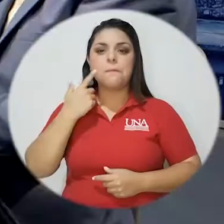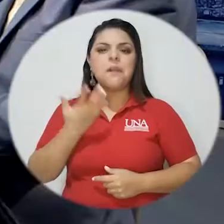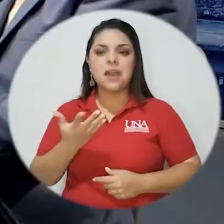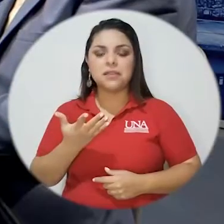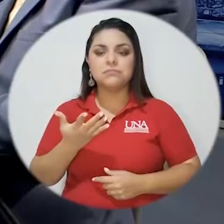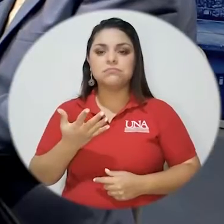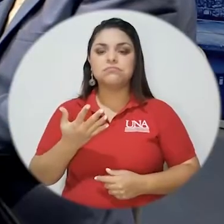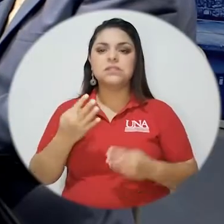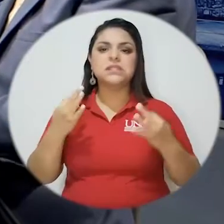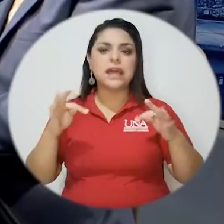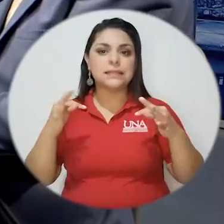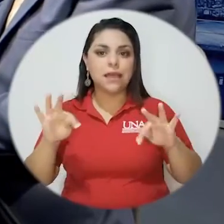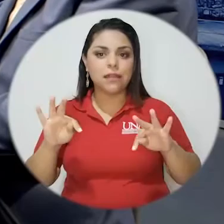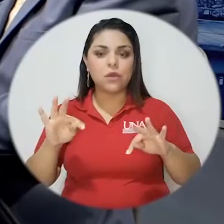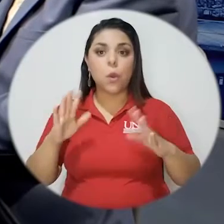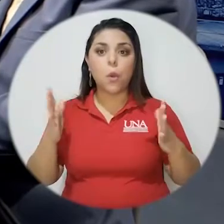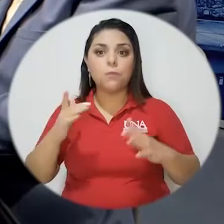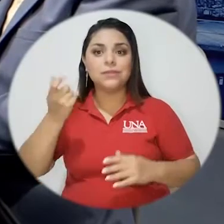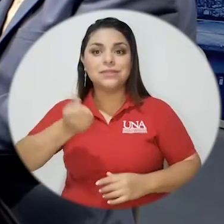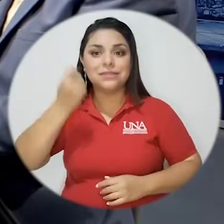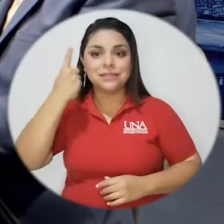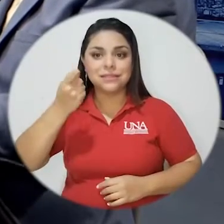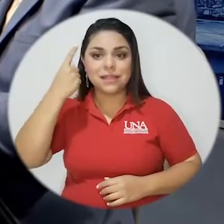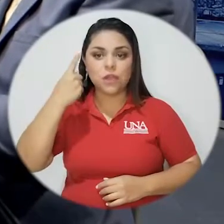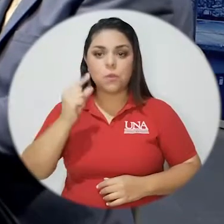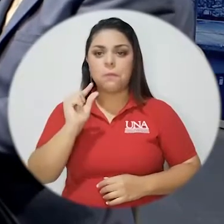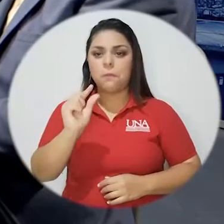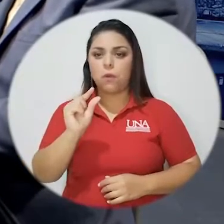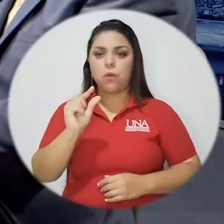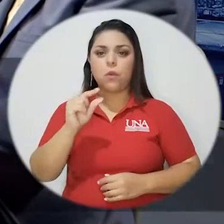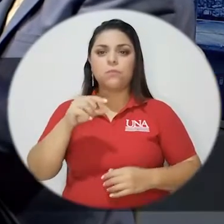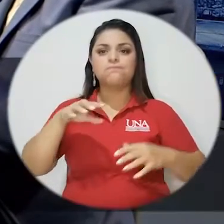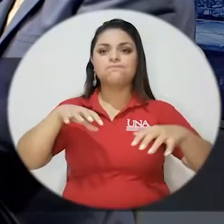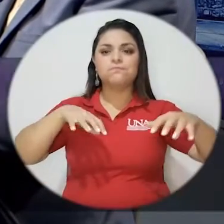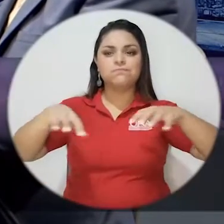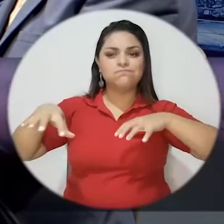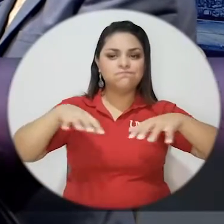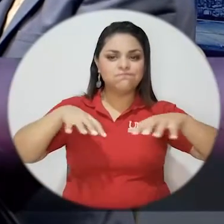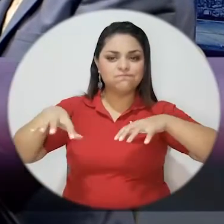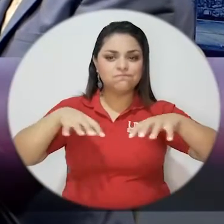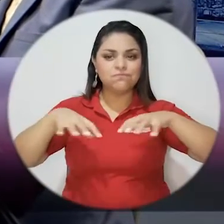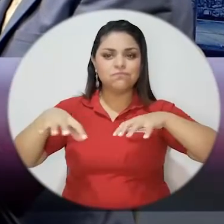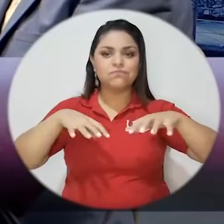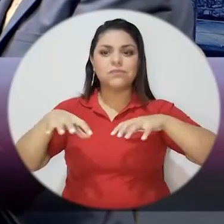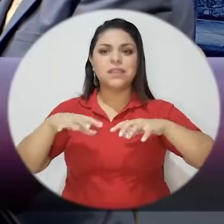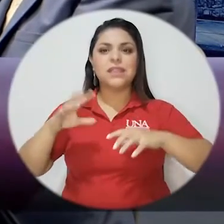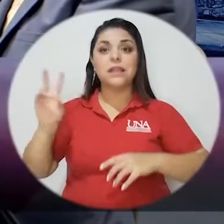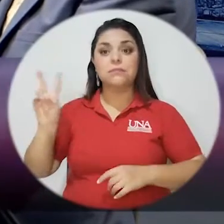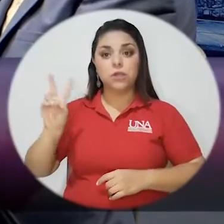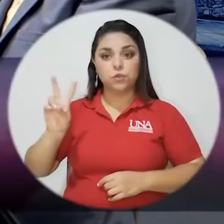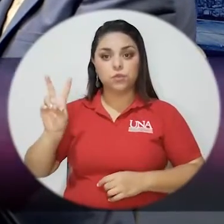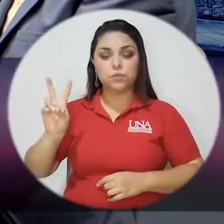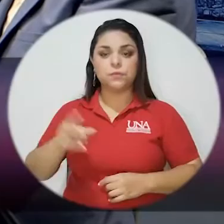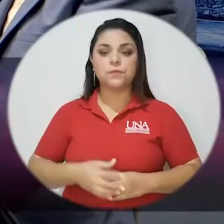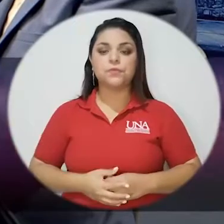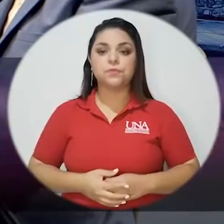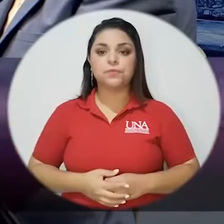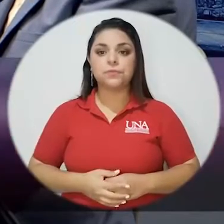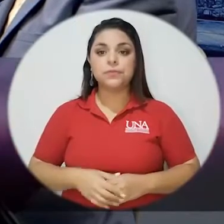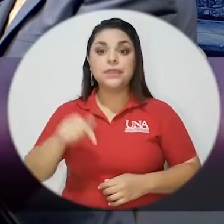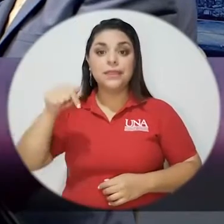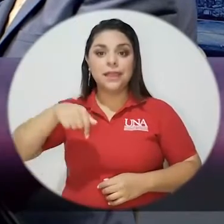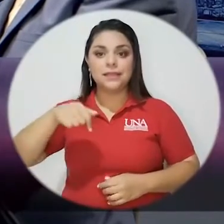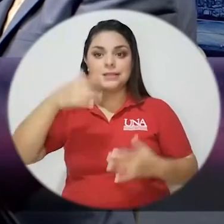de entender un poco la dinámica desde el punto de vista viral de